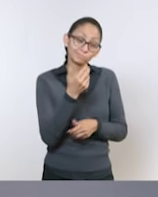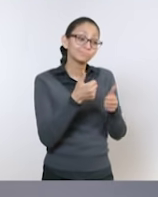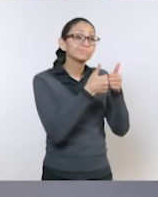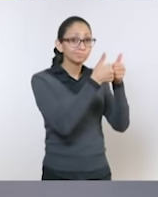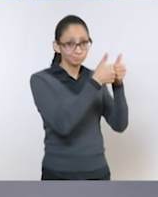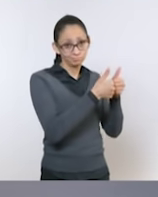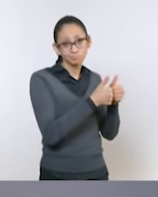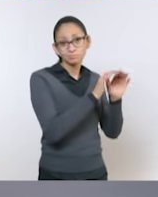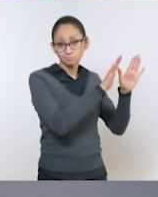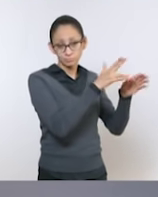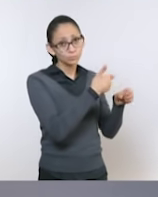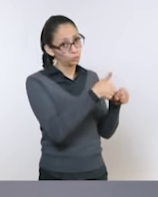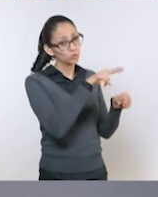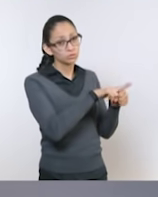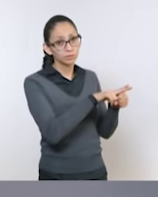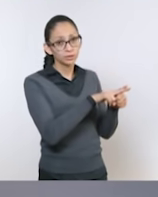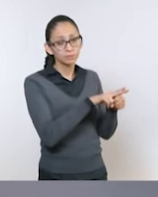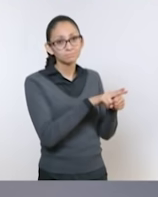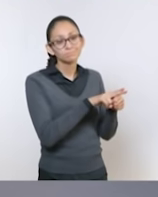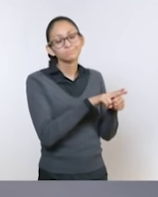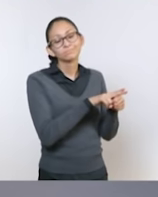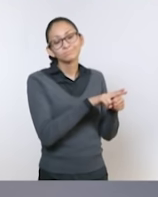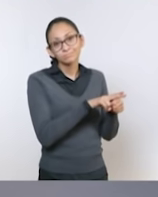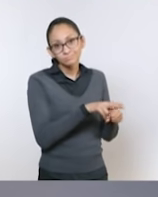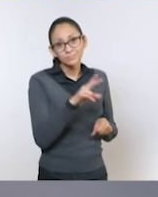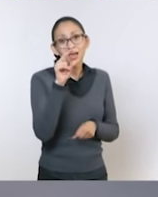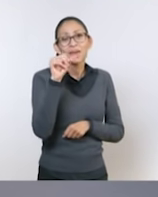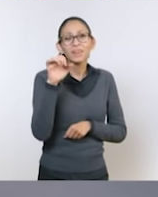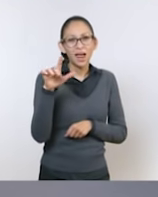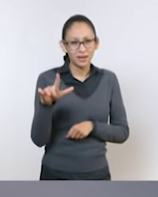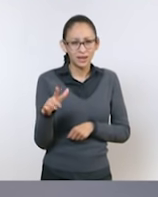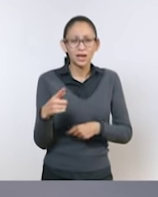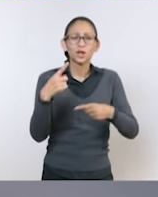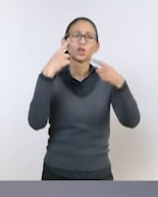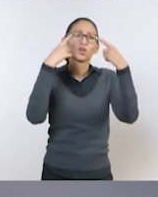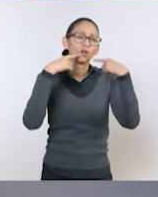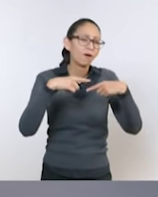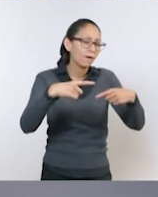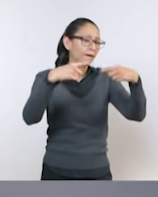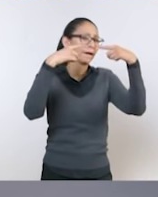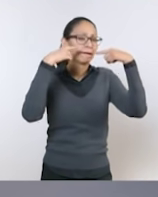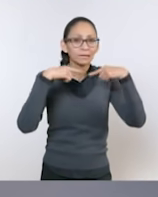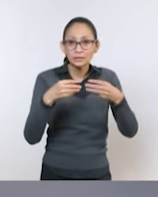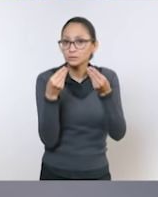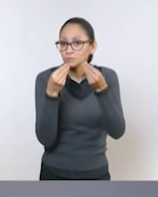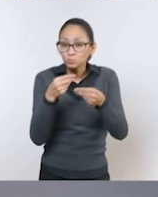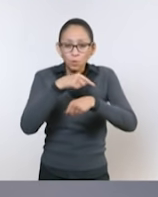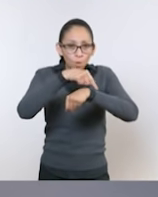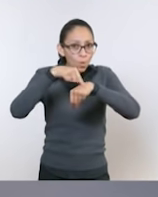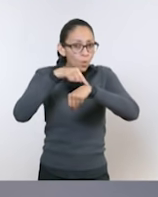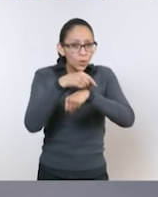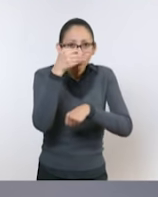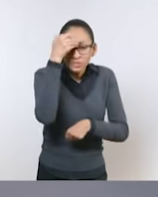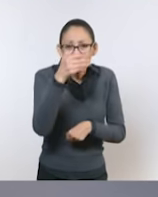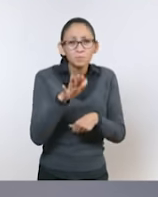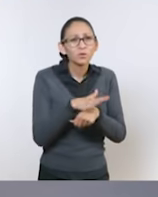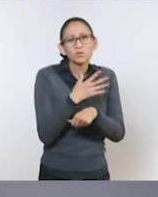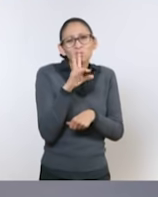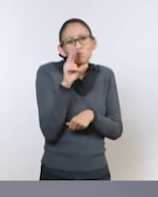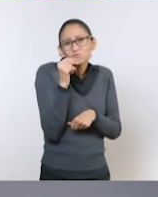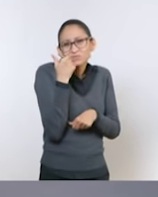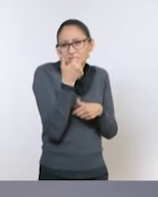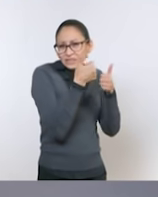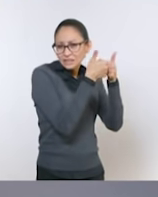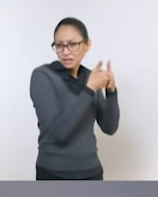pruebas y dijo, te tienes que quedar ingresado en el hospital. Ay, Daniel lloró y lloró durante